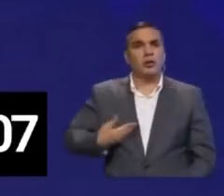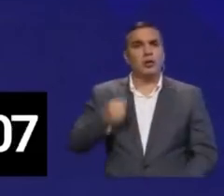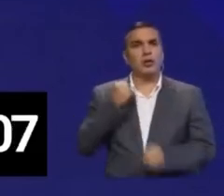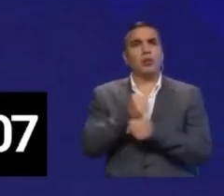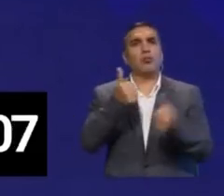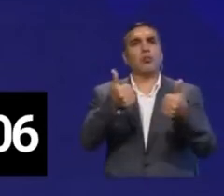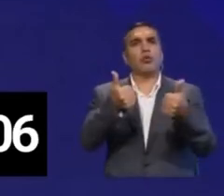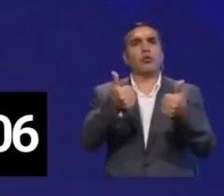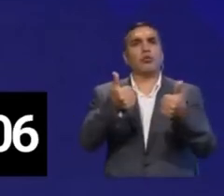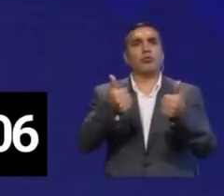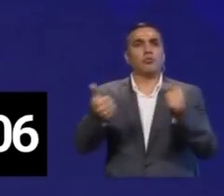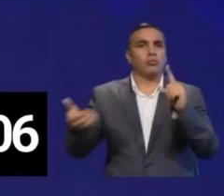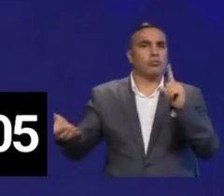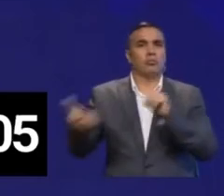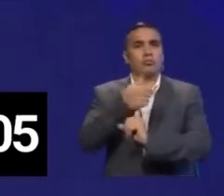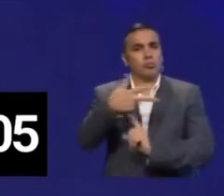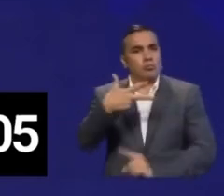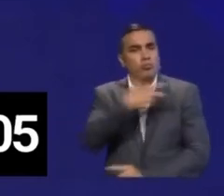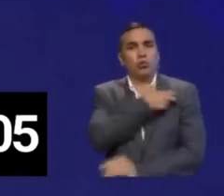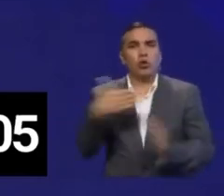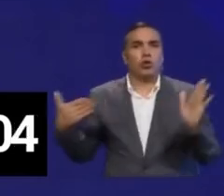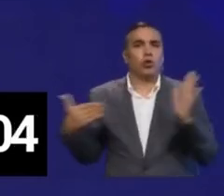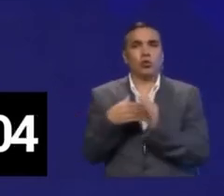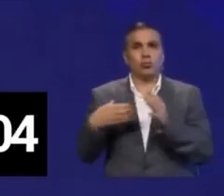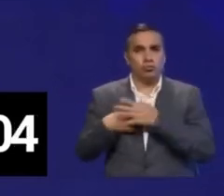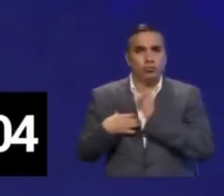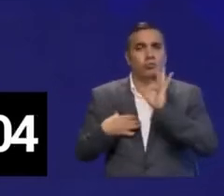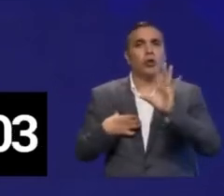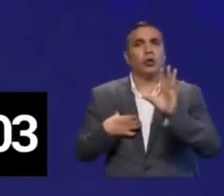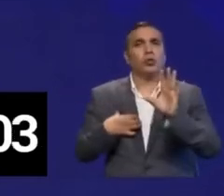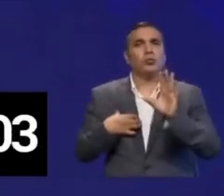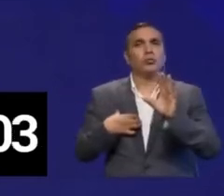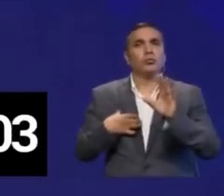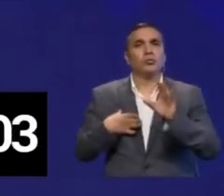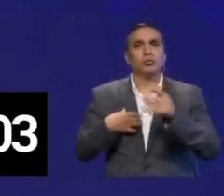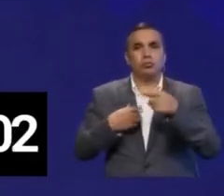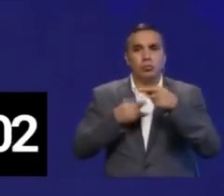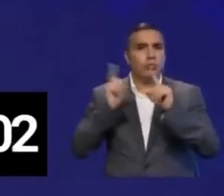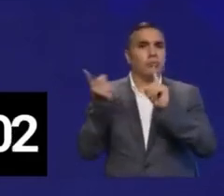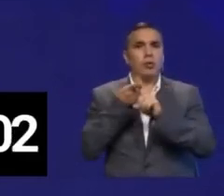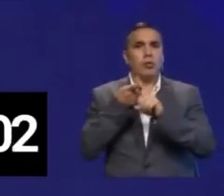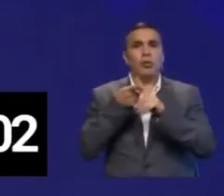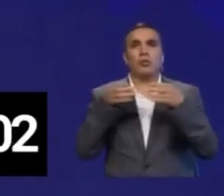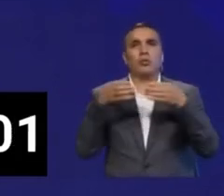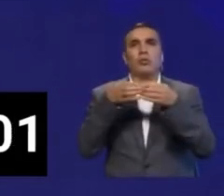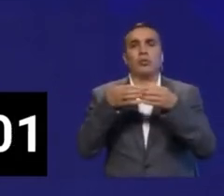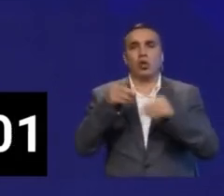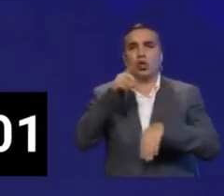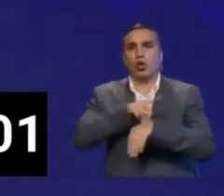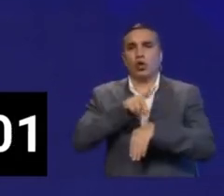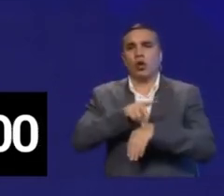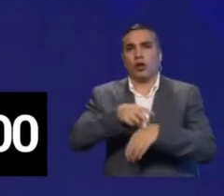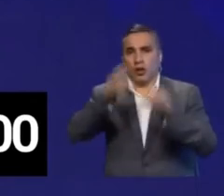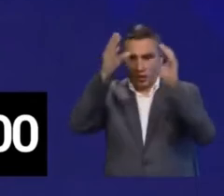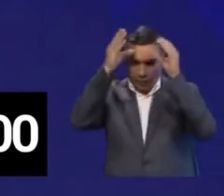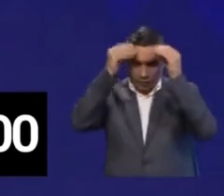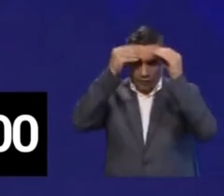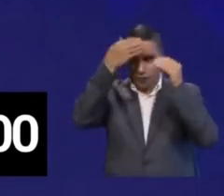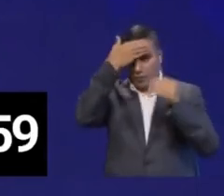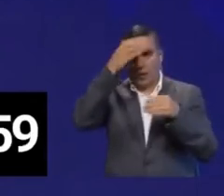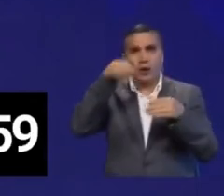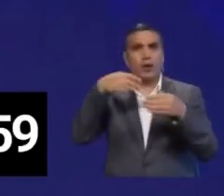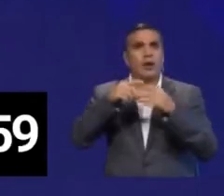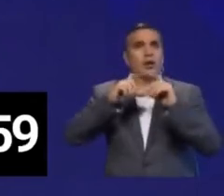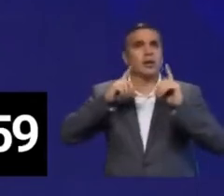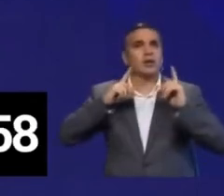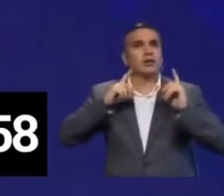efectivo en conseguir la vacuna contra el COVID y poderla aplicar en fases. Primero, a nuestros médicos, enfermeras, enfermeros y el sistema de